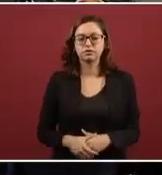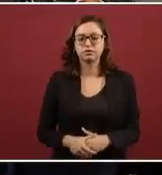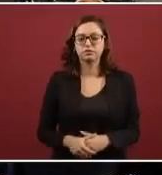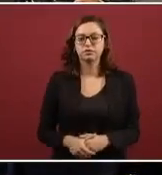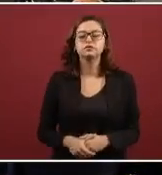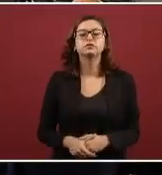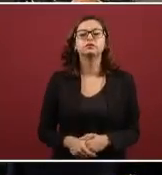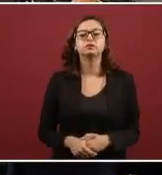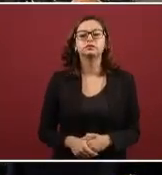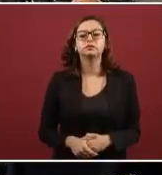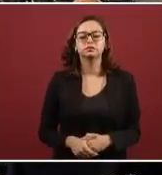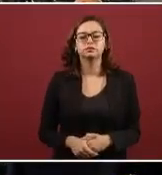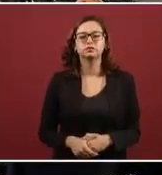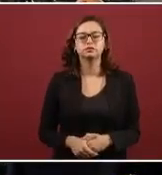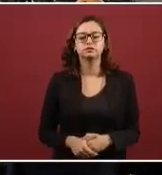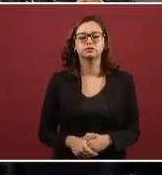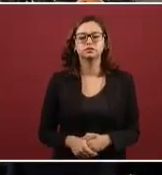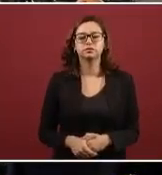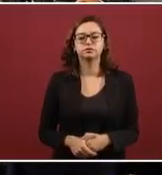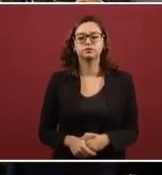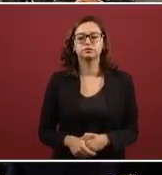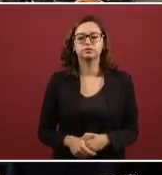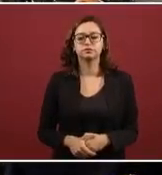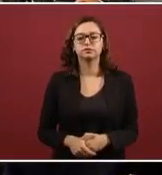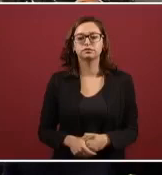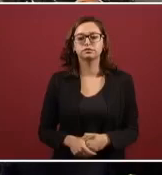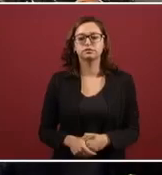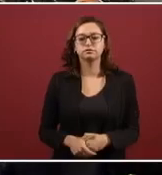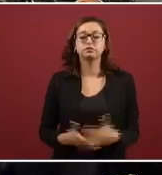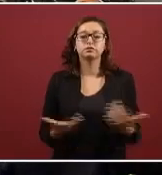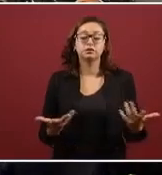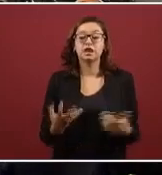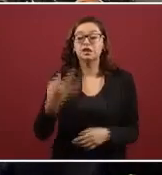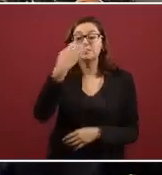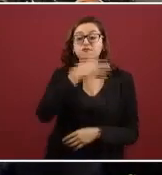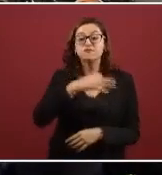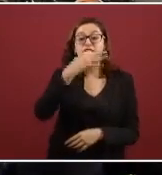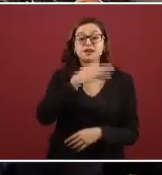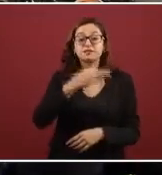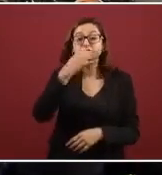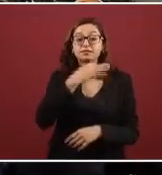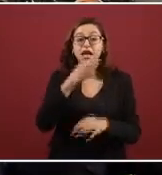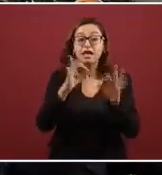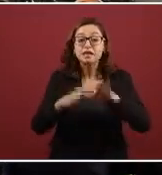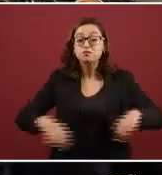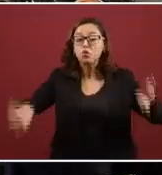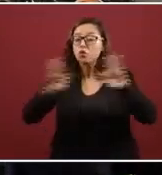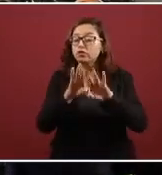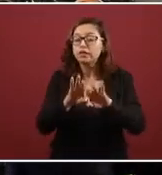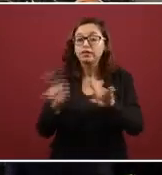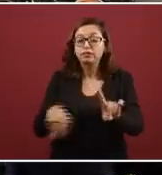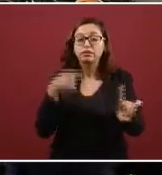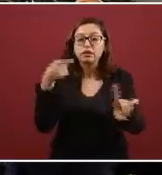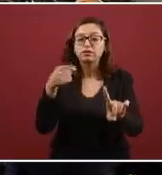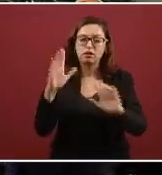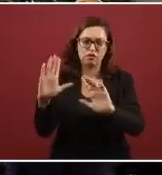Sí, se determinó que la fiesta, la importancia, esté en el Zócalo, esté